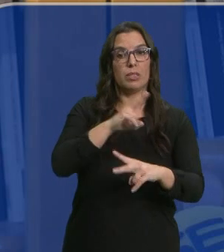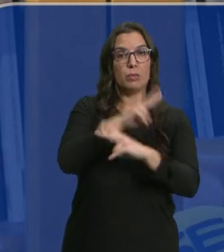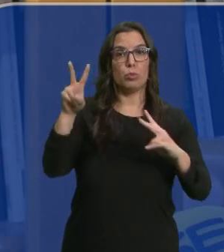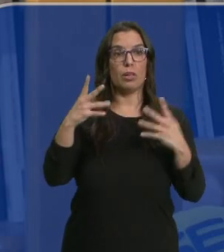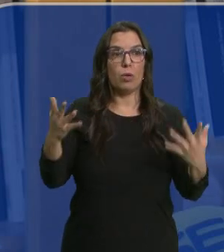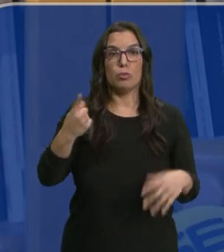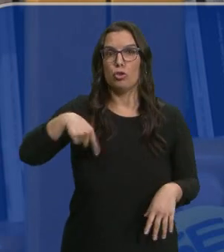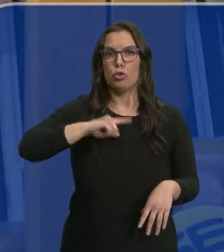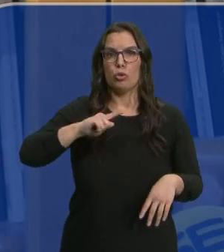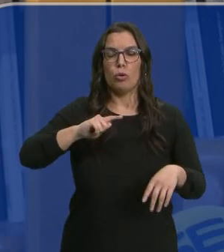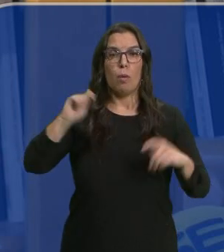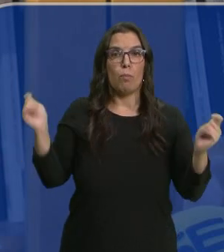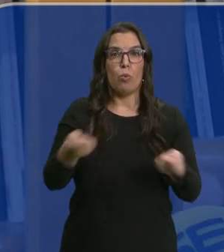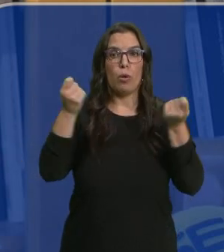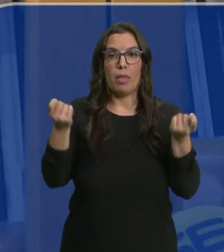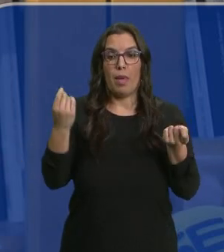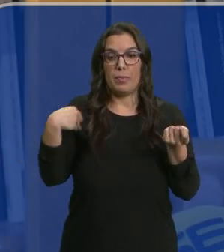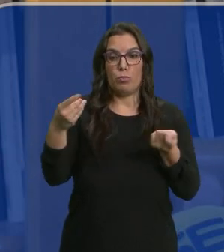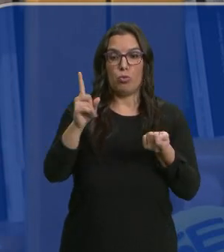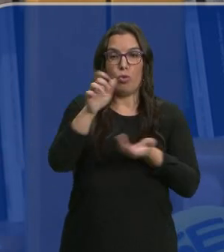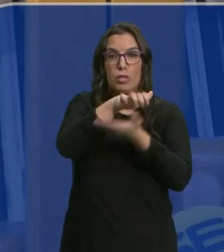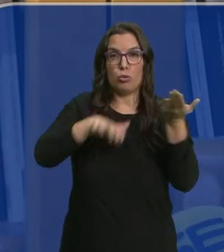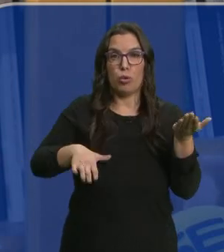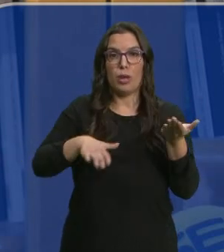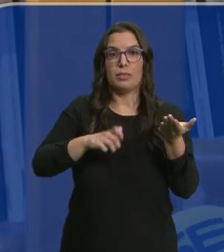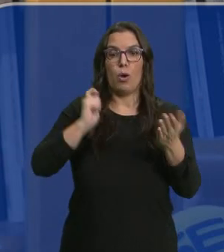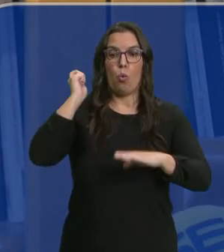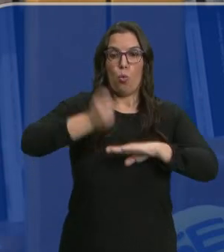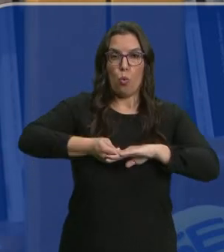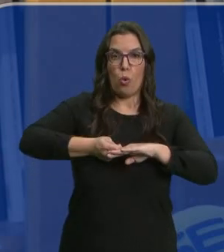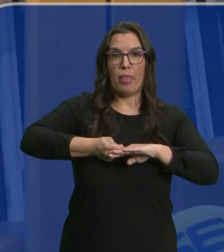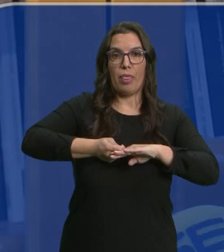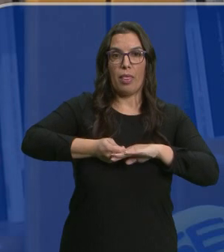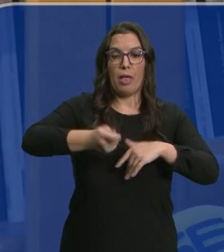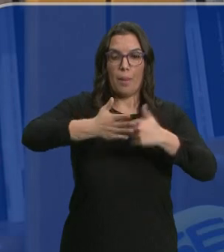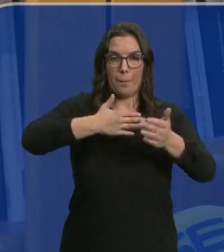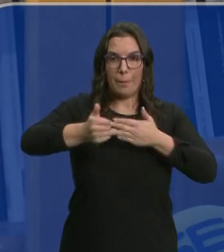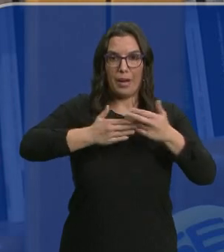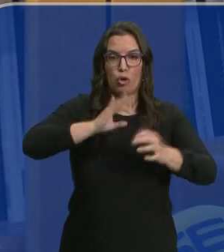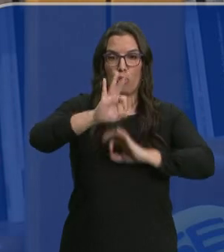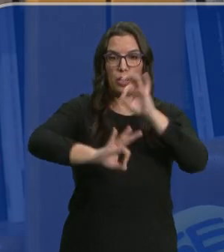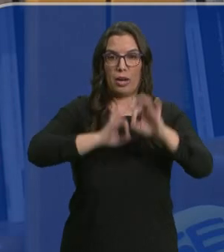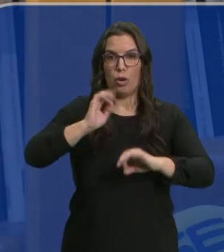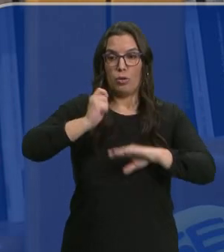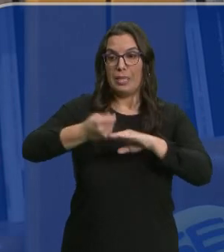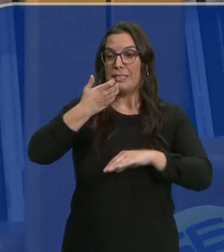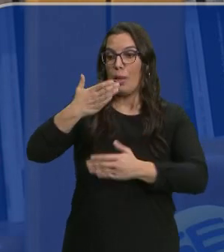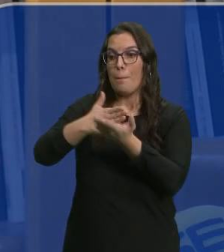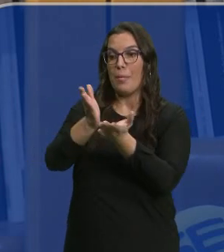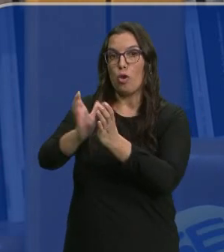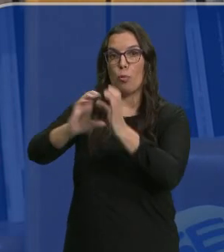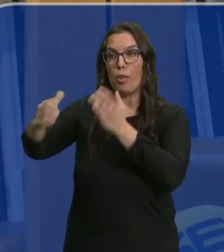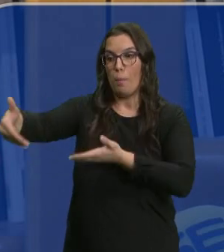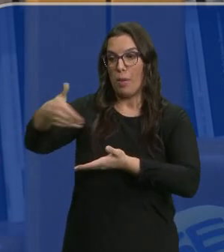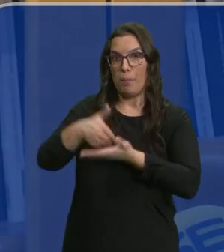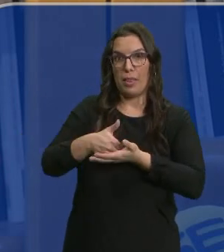Hemos dado publicidad a las resoluciones judiciales dictadas por los órganos judiciales que nos han pedido los medios de